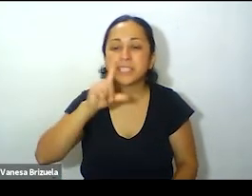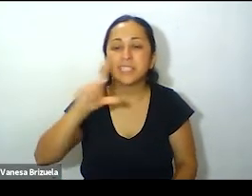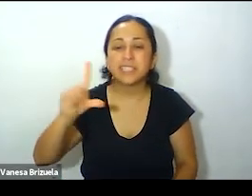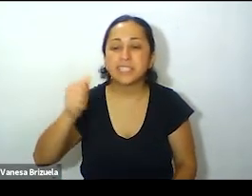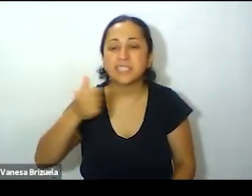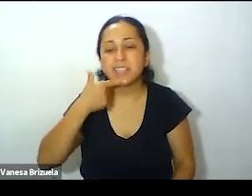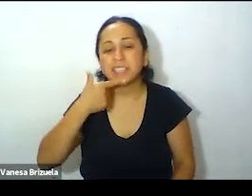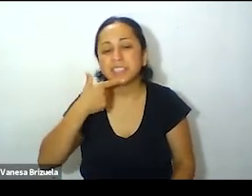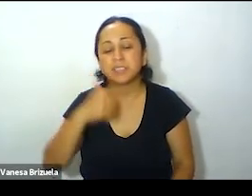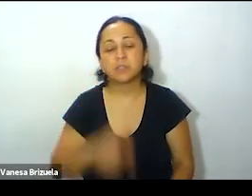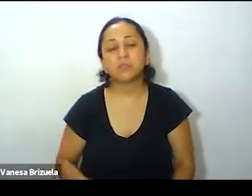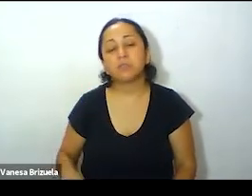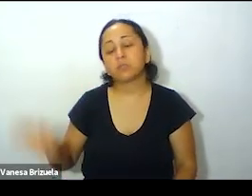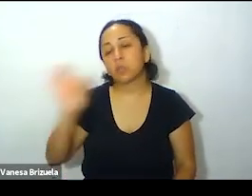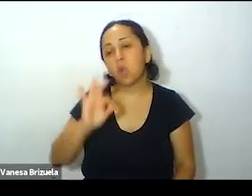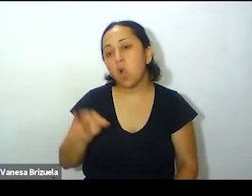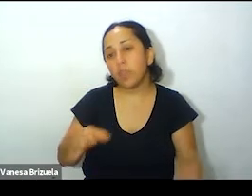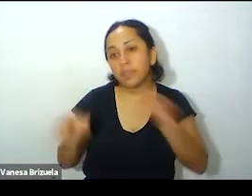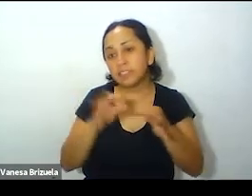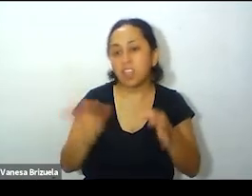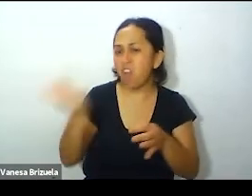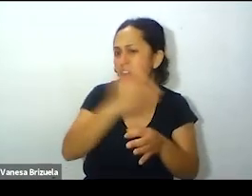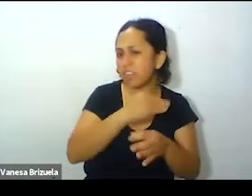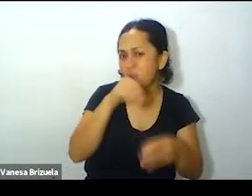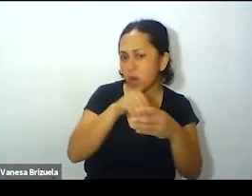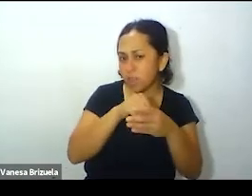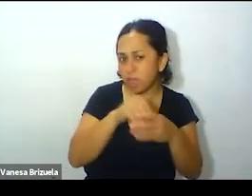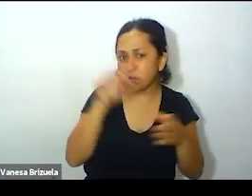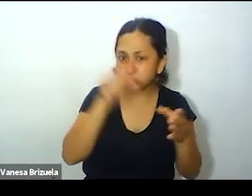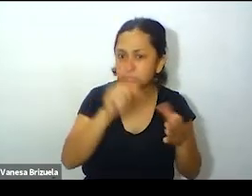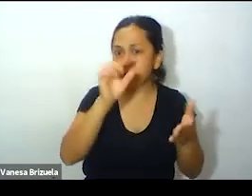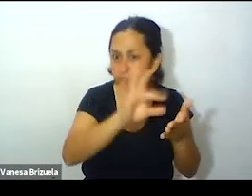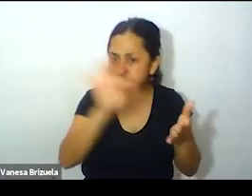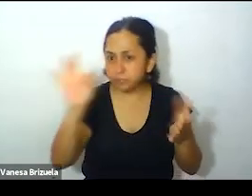Y si queremos retomar un diseño que hicimos recientemente,